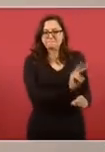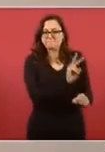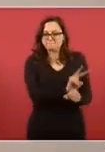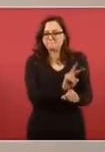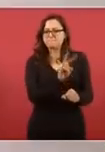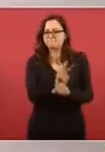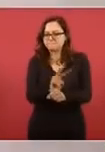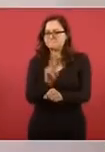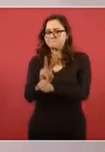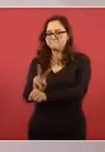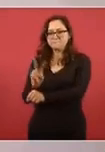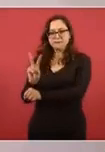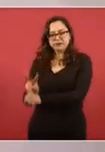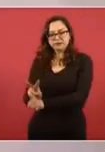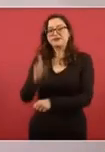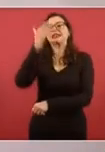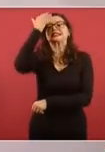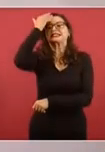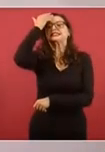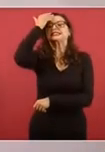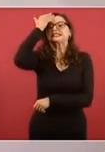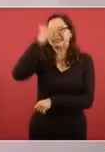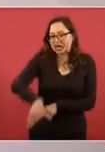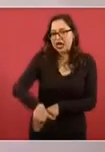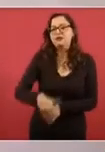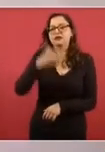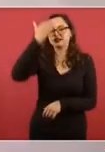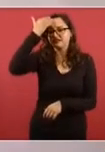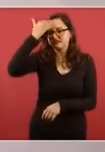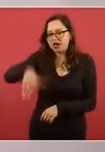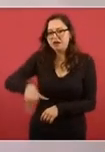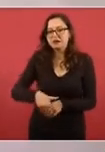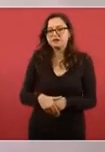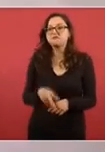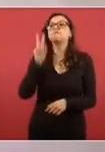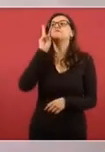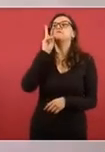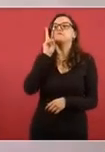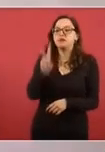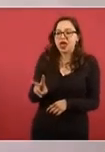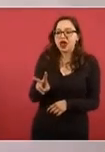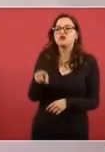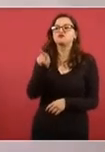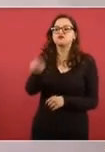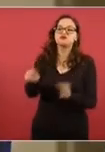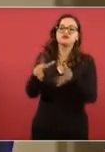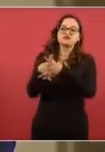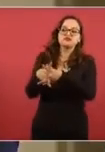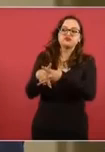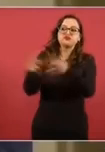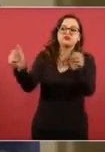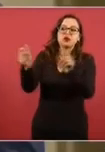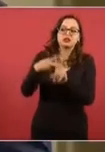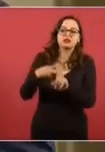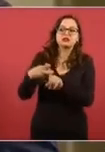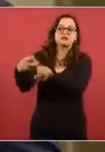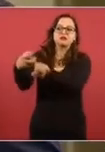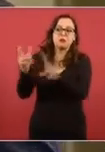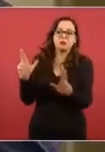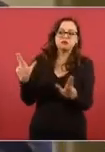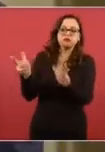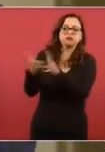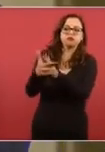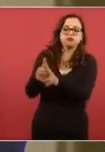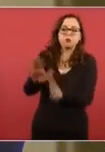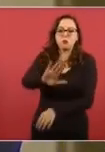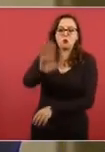de otras seis personas, que en ningún momento la presencia de los estudiantes en Iguala obedeció a